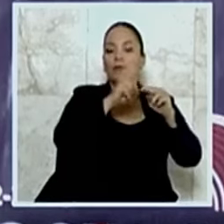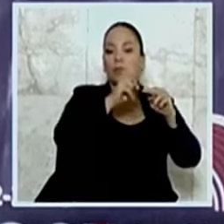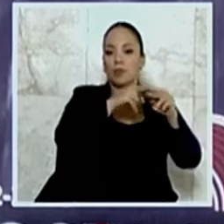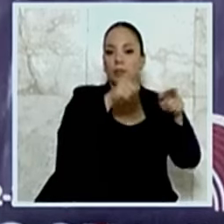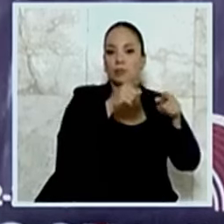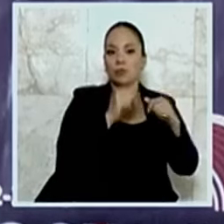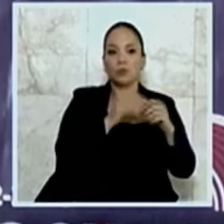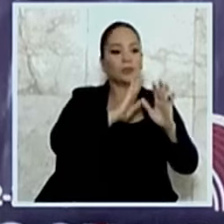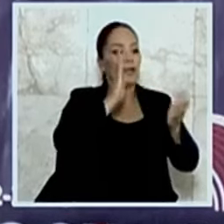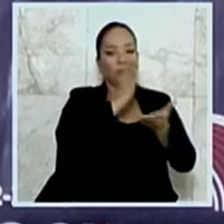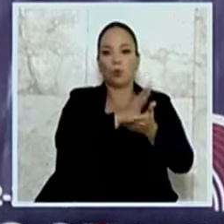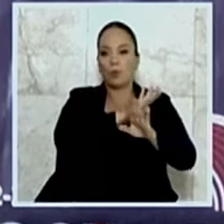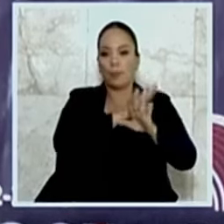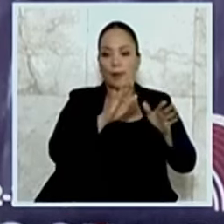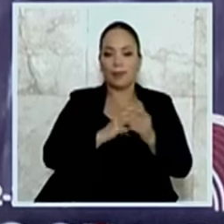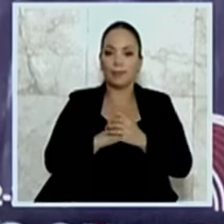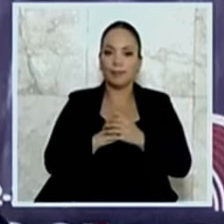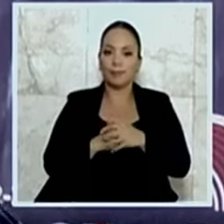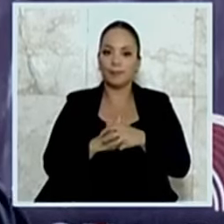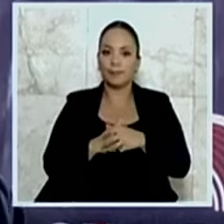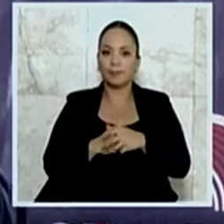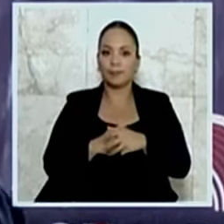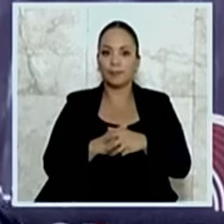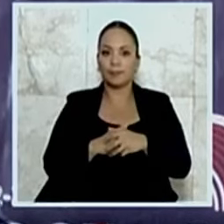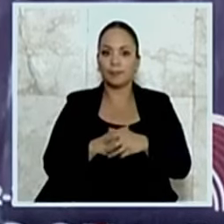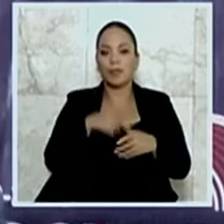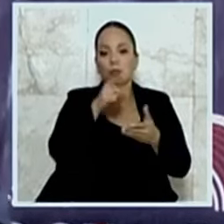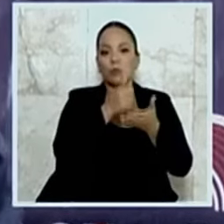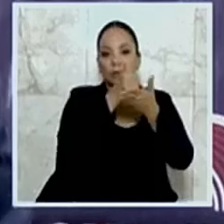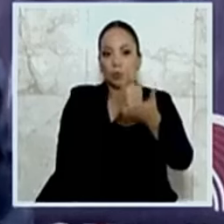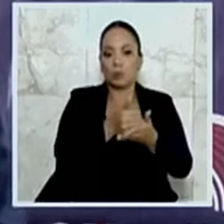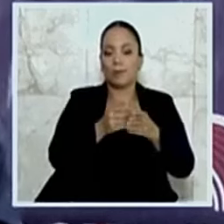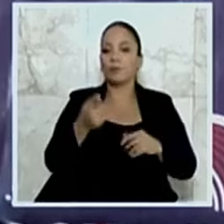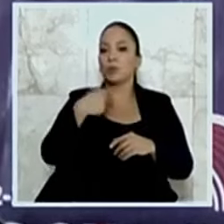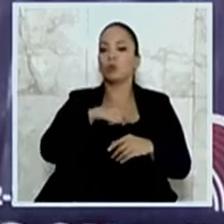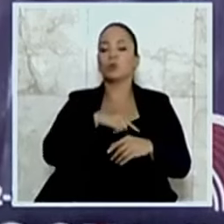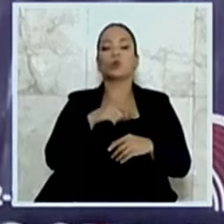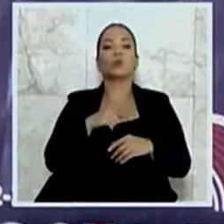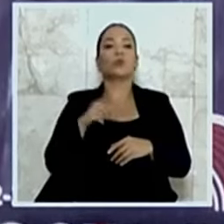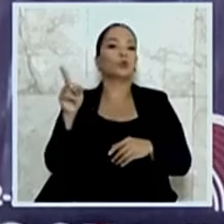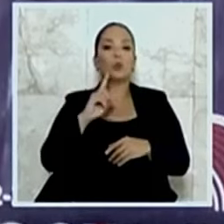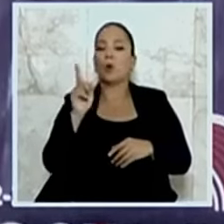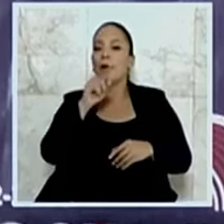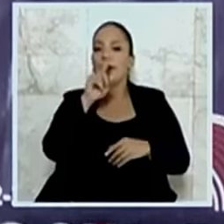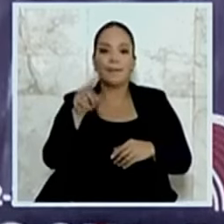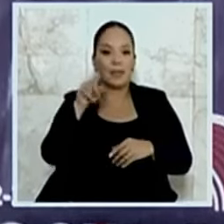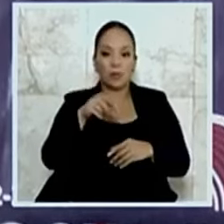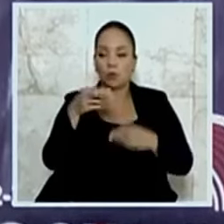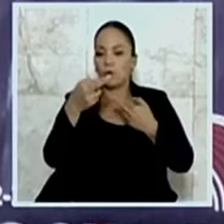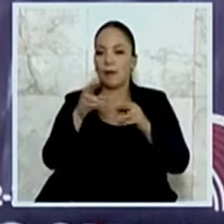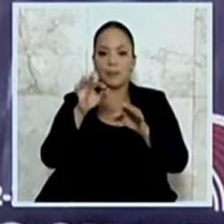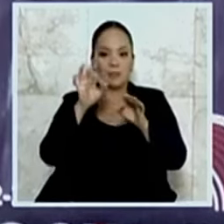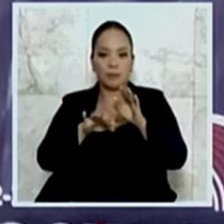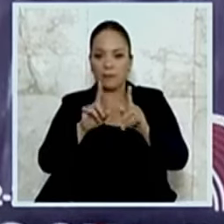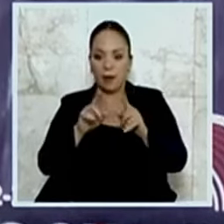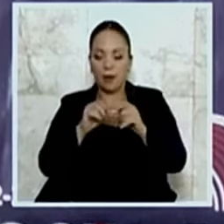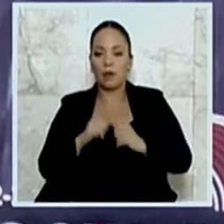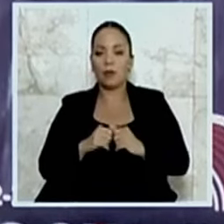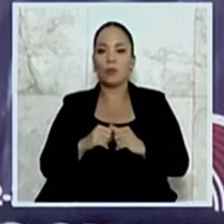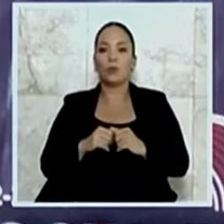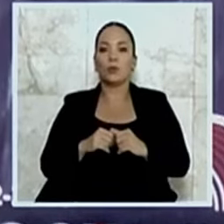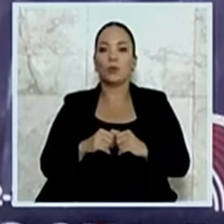Queremos equipararlos con los trabajadores. Y eso va a hacer que 52,000 personas que hoy están pagando impuestos dejen de